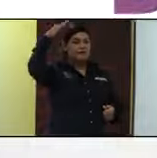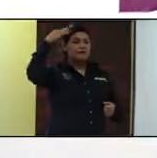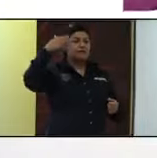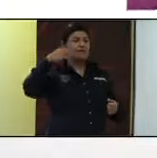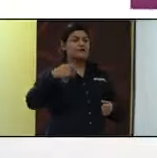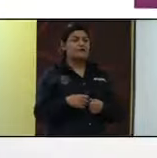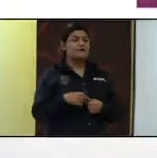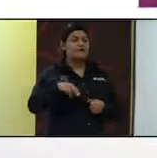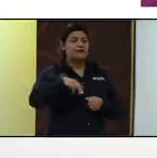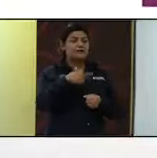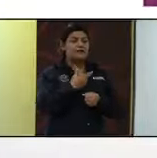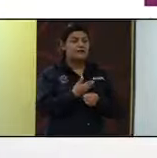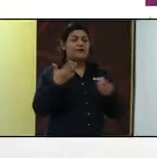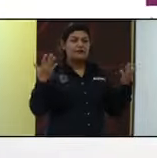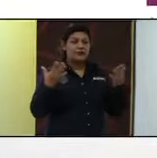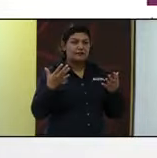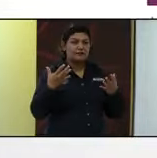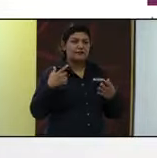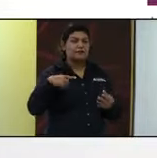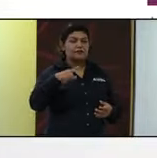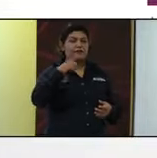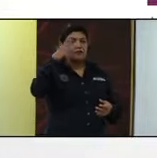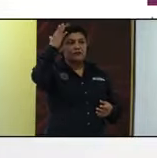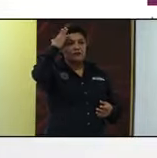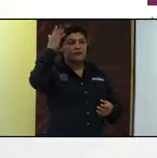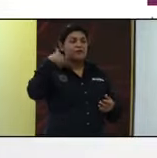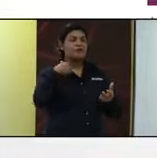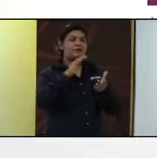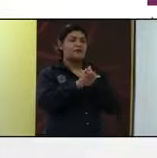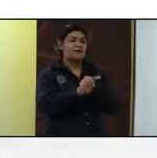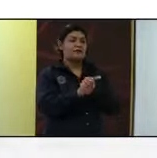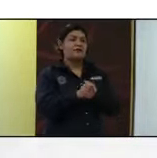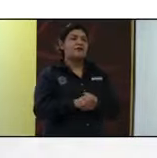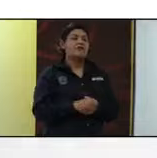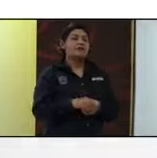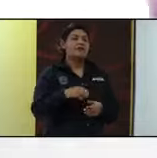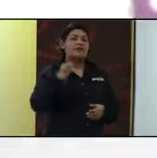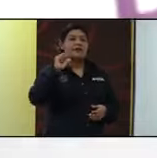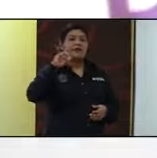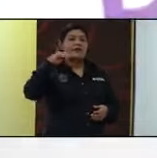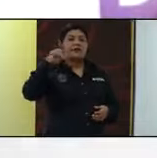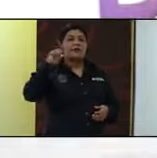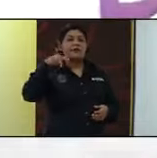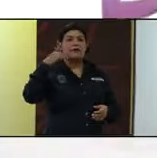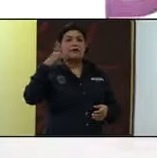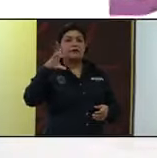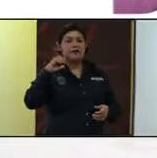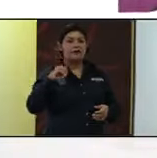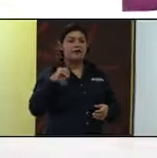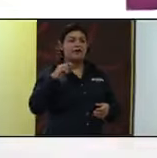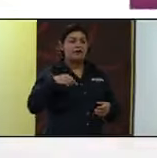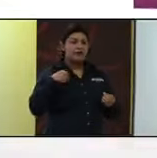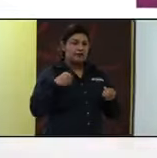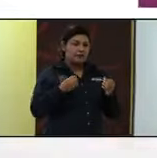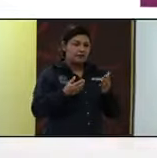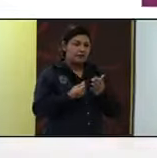fue un acto encabezado por su servidora y mi esposo, el doctor Armando Martínez Manríquez. En este nuevo